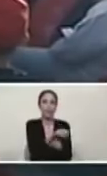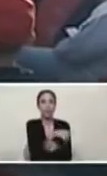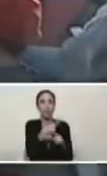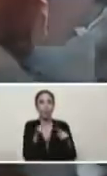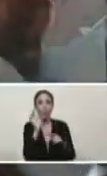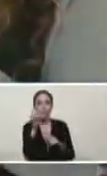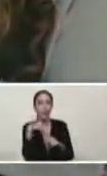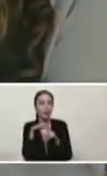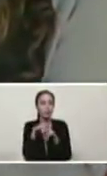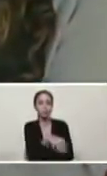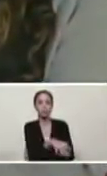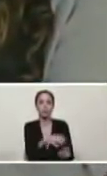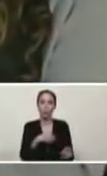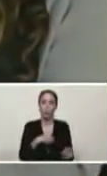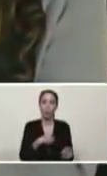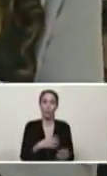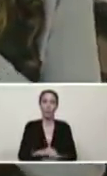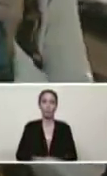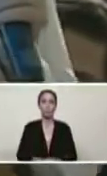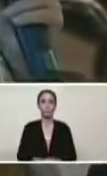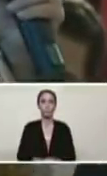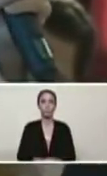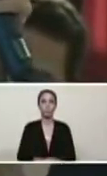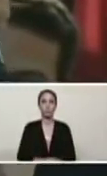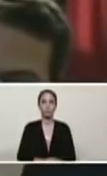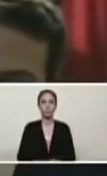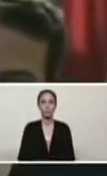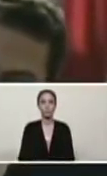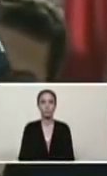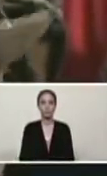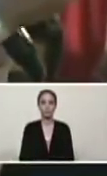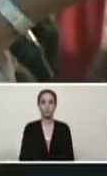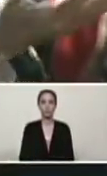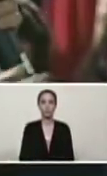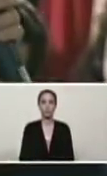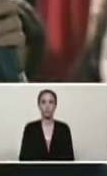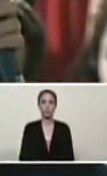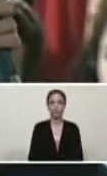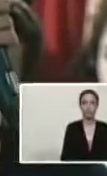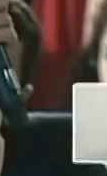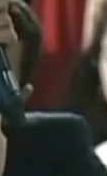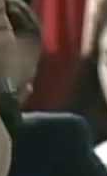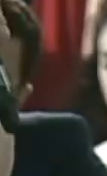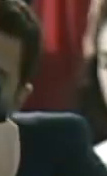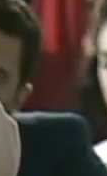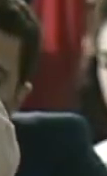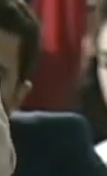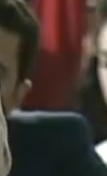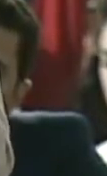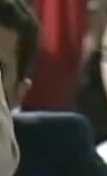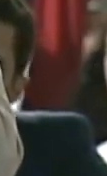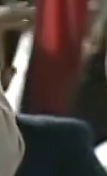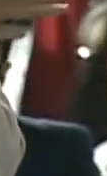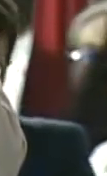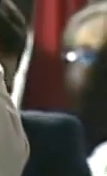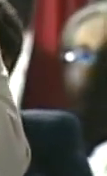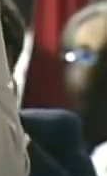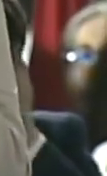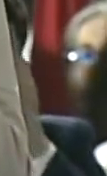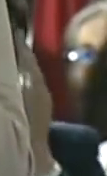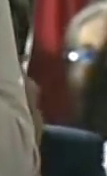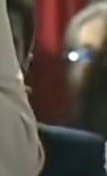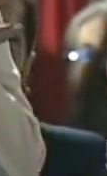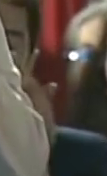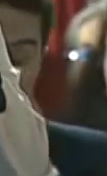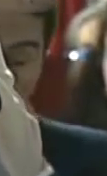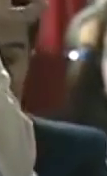país. Es una pregunta, presidente, ¿por qué atacar a Venezuela? ¿Qué hizo a Venezuela? O que fez a Venezuela? Nunca invadiu